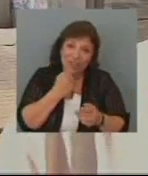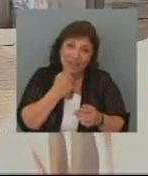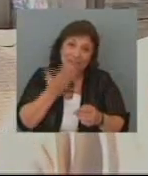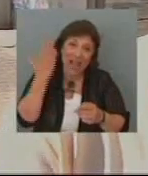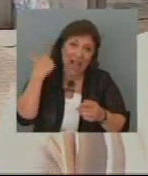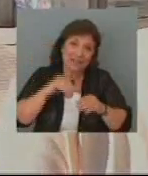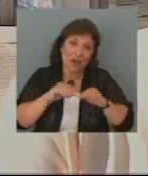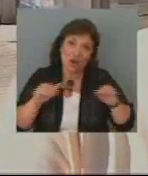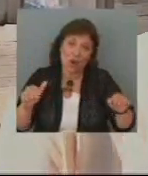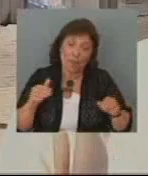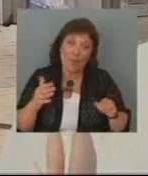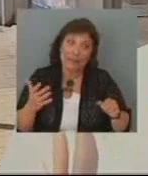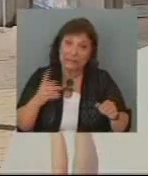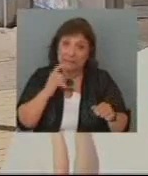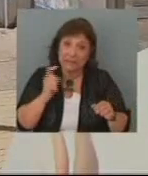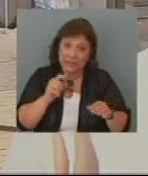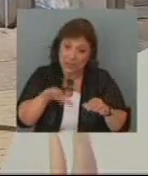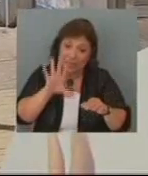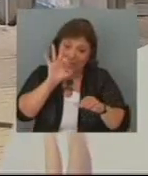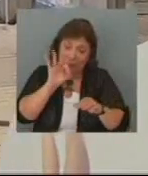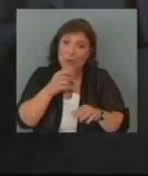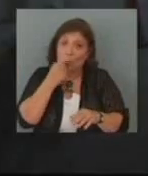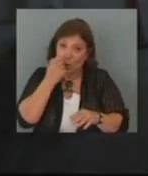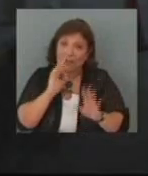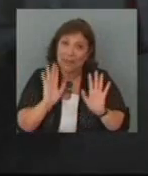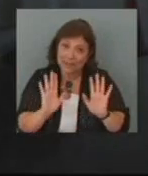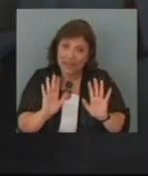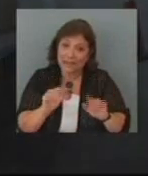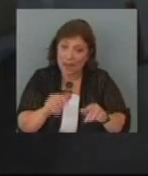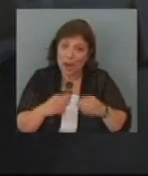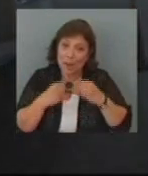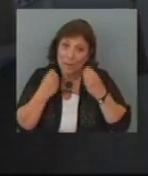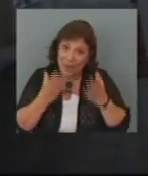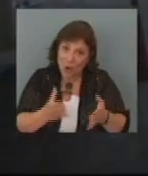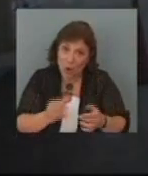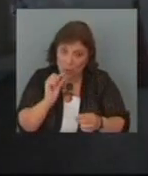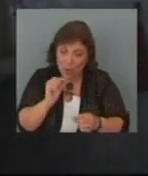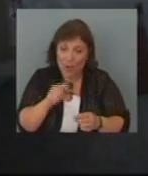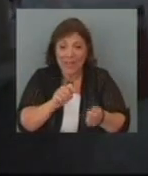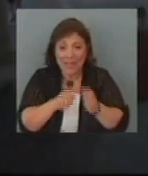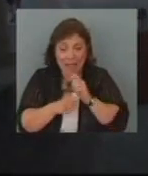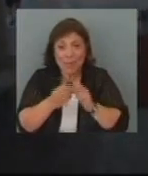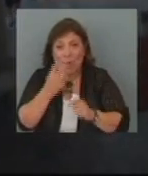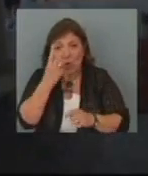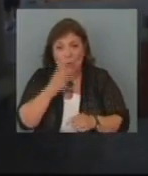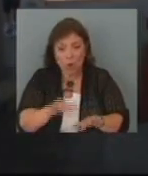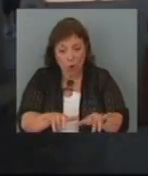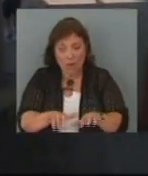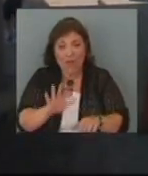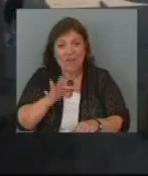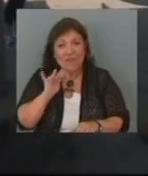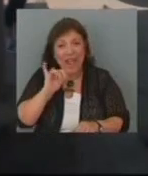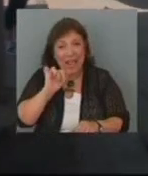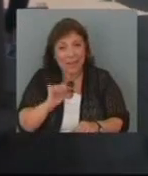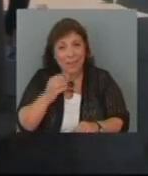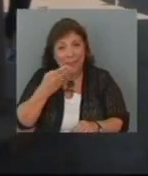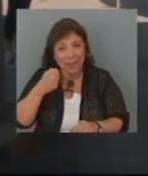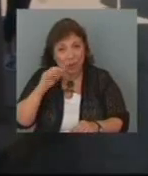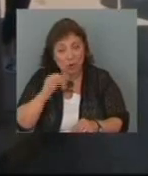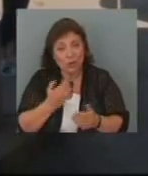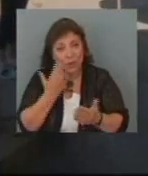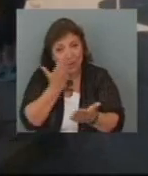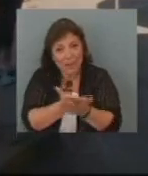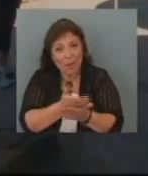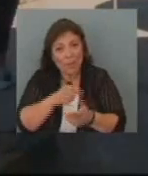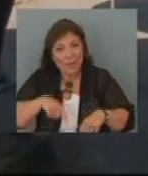normalmente es así, así que lo consideramos sumamente interesante. Además de estos cambios, dos jóvenes informáticos fraiventinos presentaron al Ministerio de Turismo